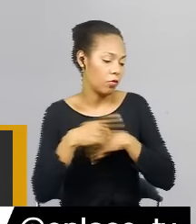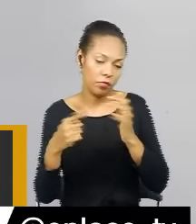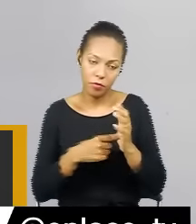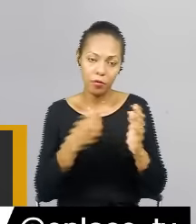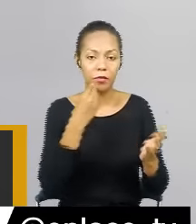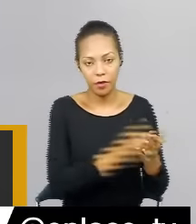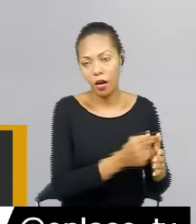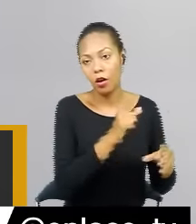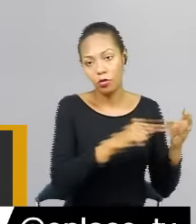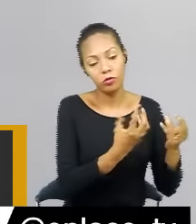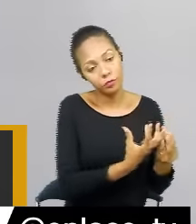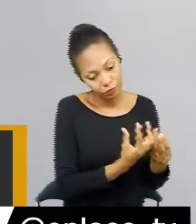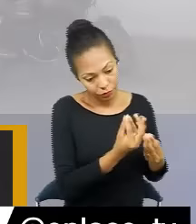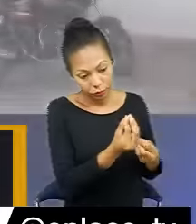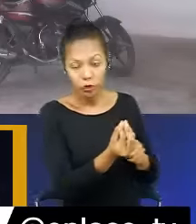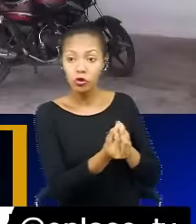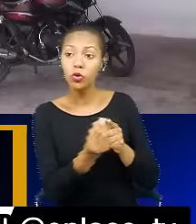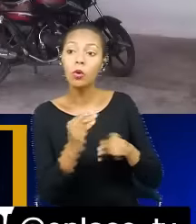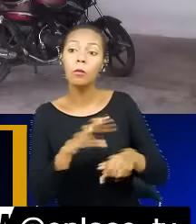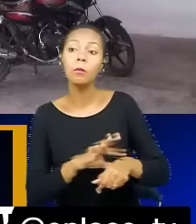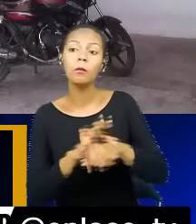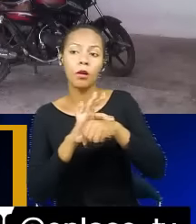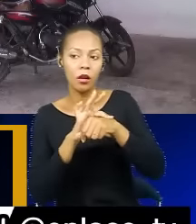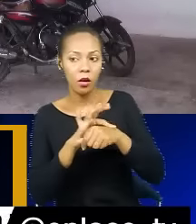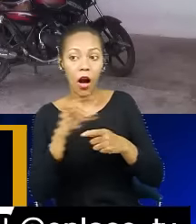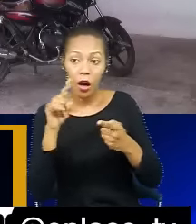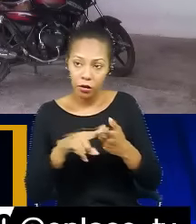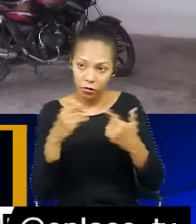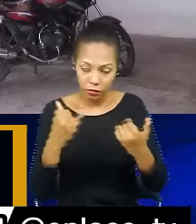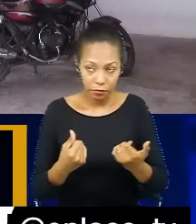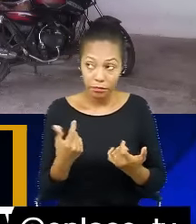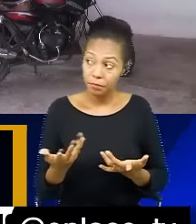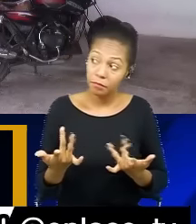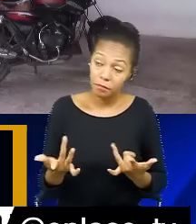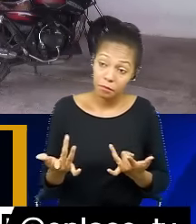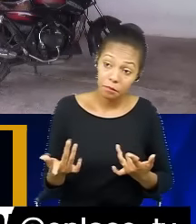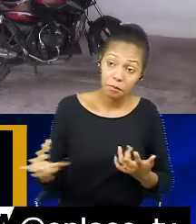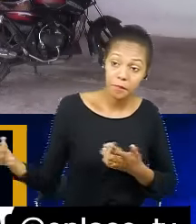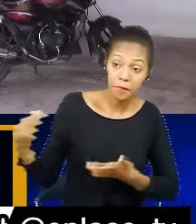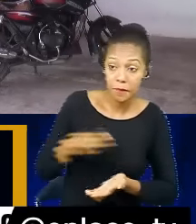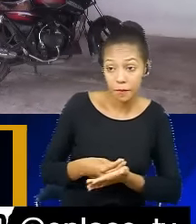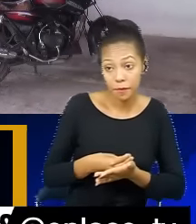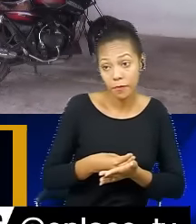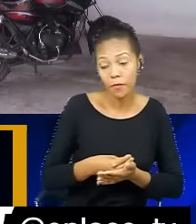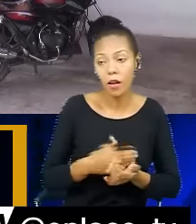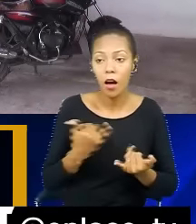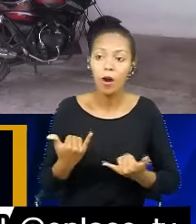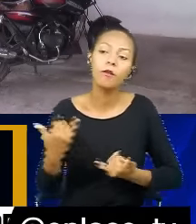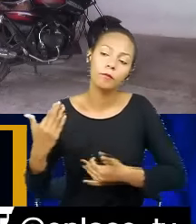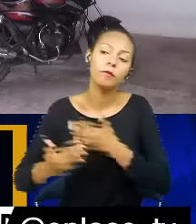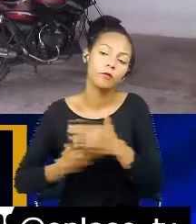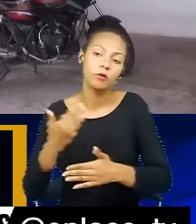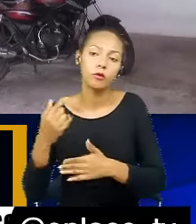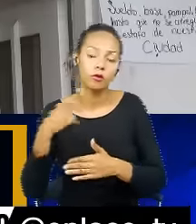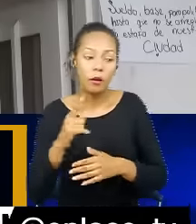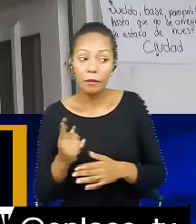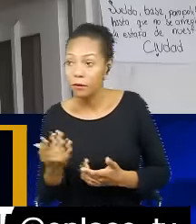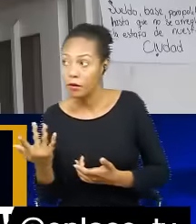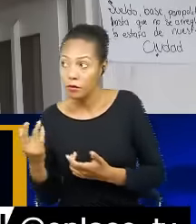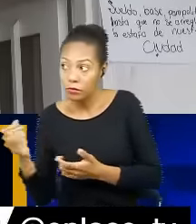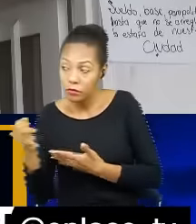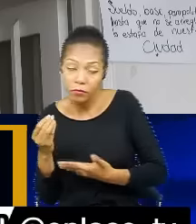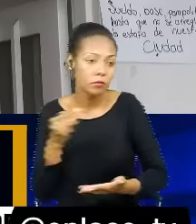con un personal médico, pero que hasta ahora están radicando la cuenta y pues básicamente estamos en ese proceso para poderles hacer el pago.